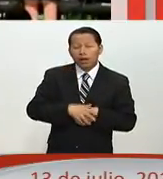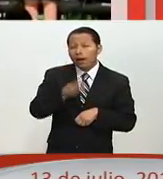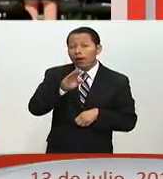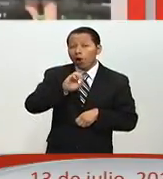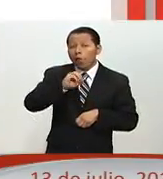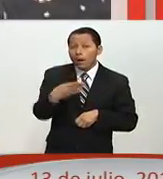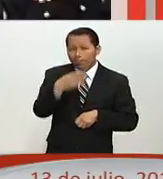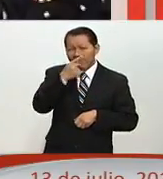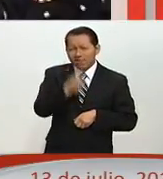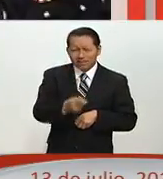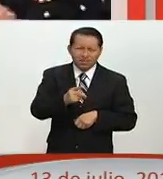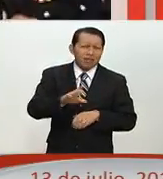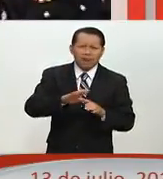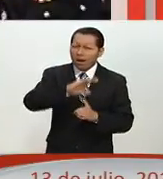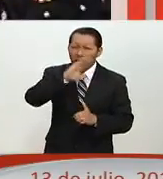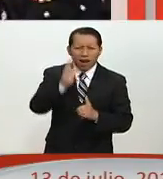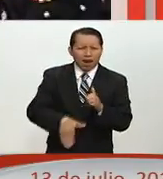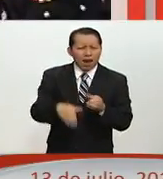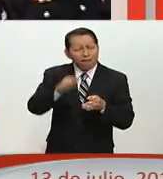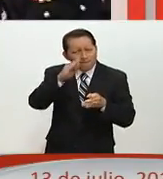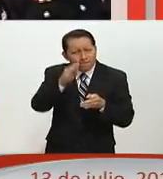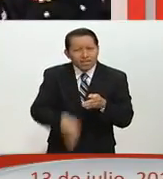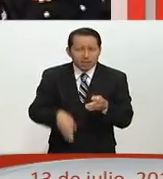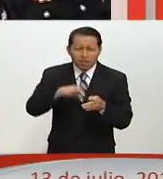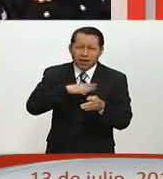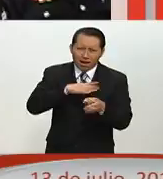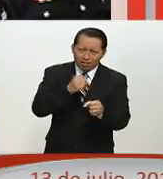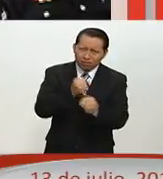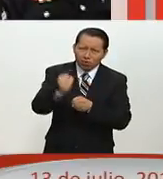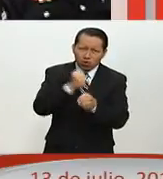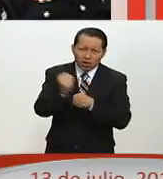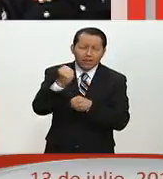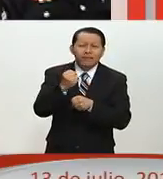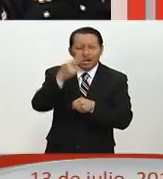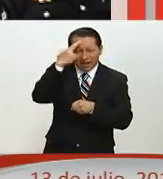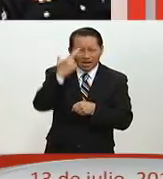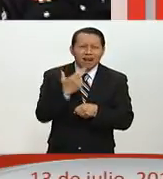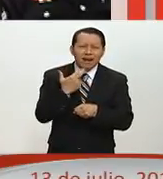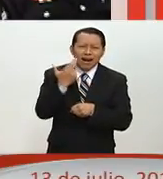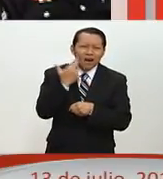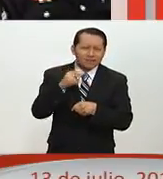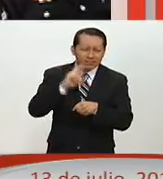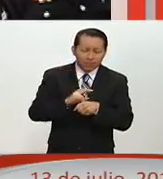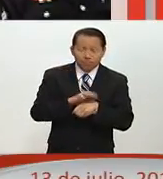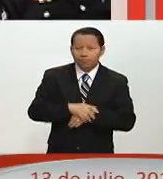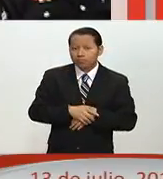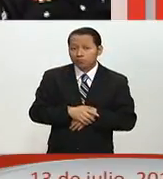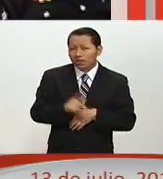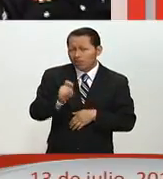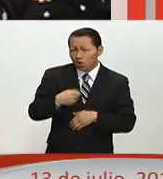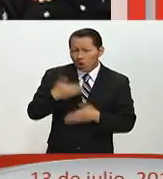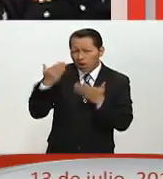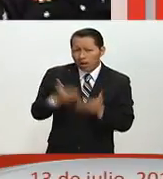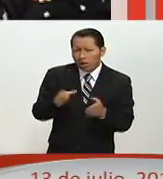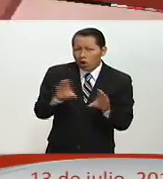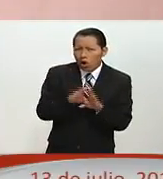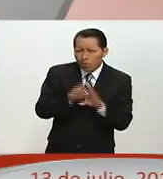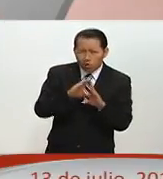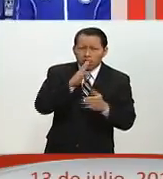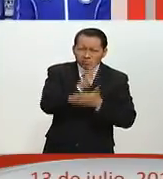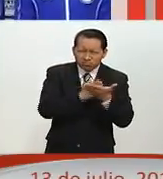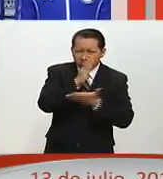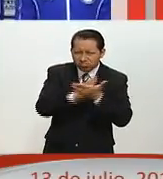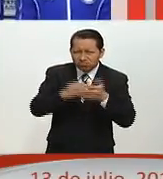violencia racial. Debemos rechazar la desesperación. Estoy aquí para insistir que no estamos tan divididos como